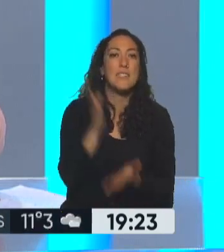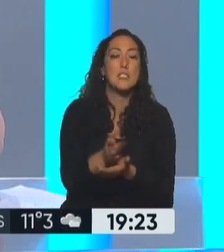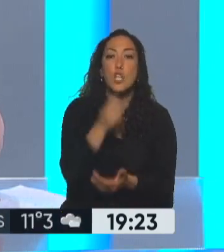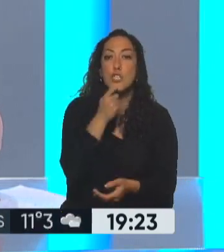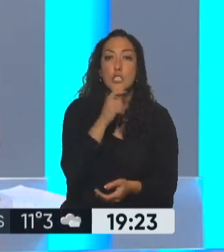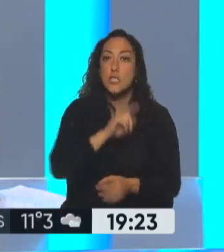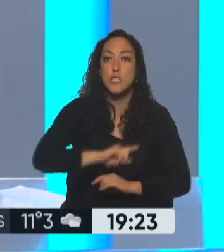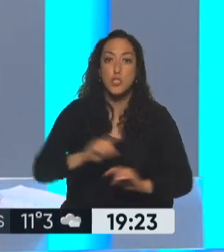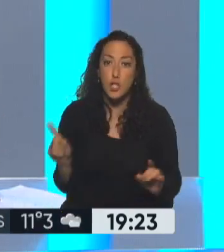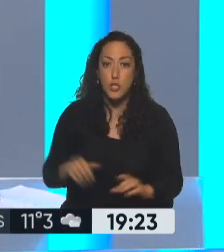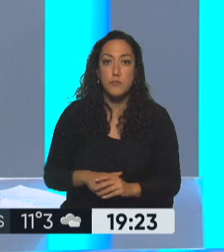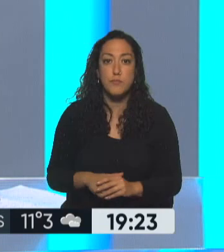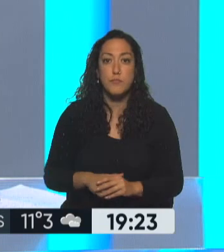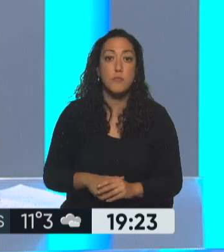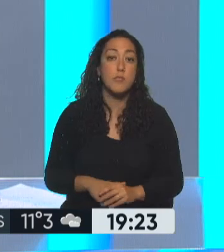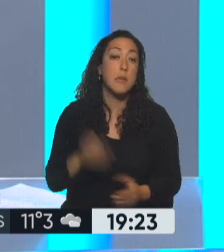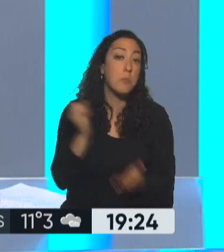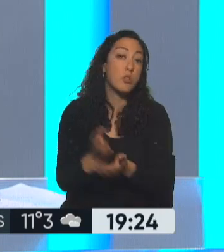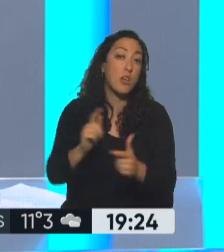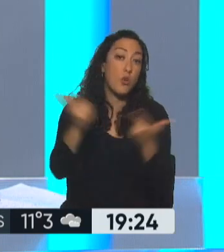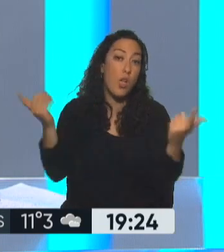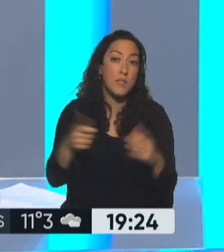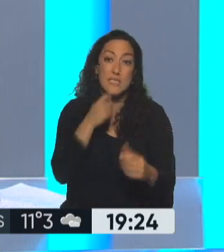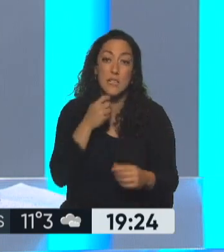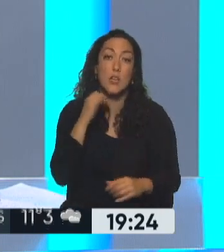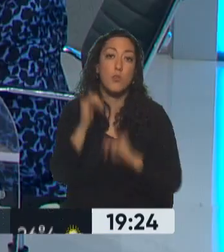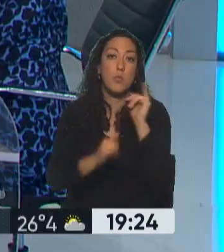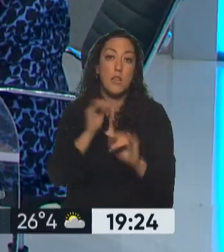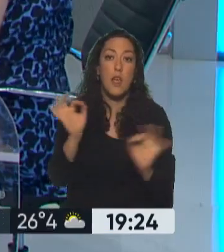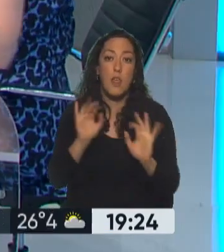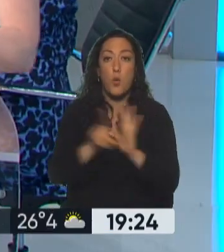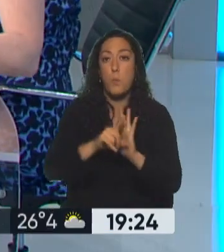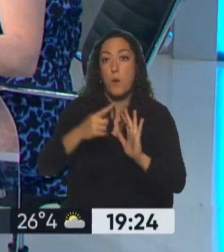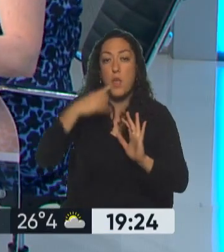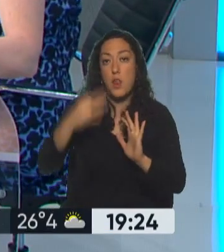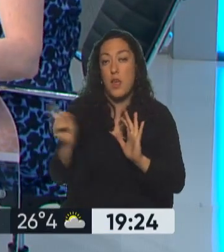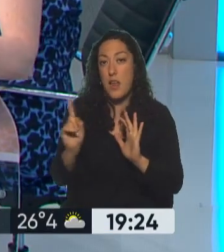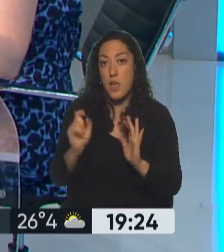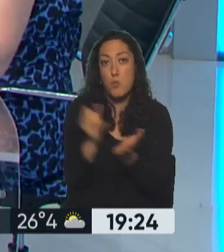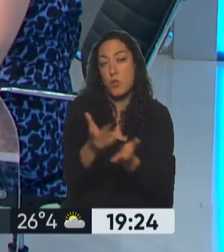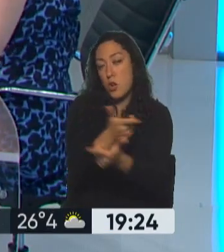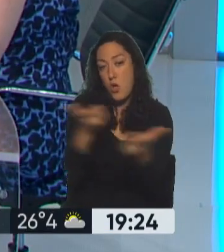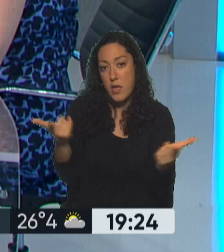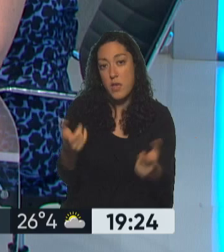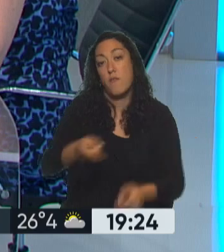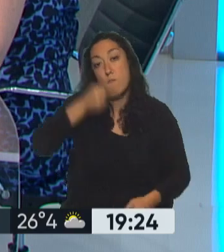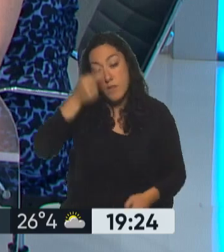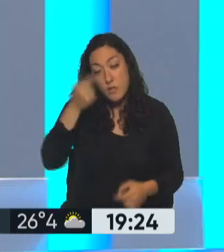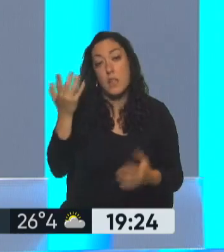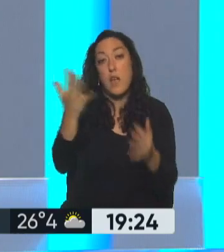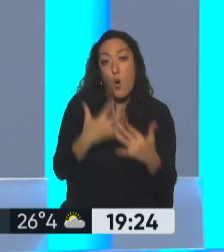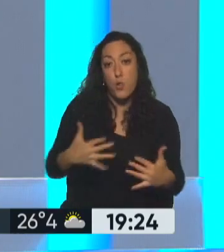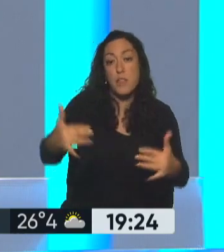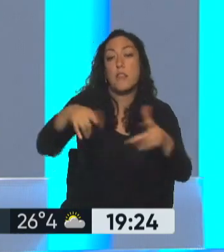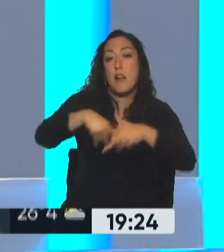hacen Cuál es ninguna ninguna y bueno Ahí está Miriam Gracias interesante información para que las audiencias tengan